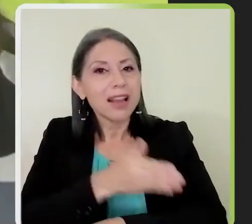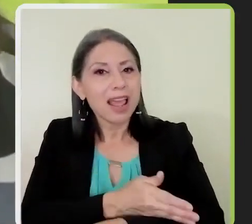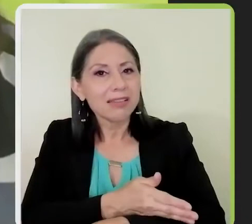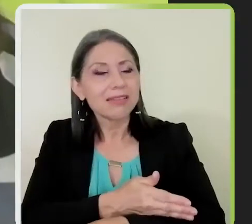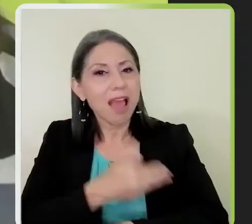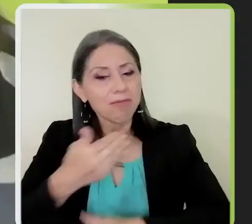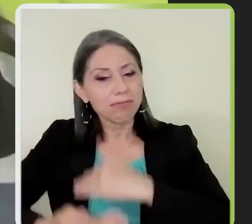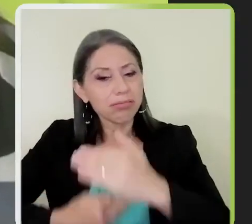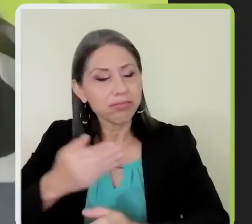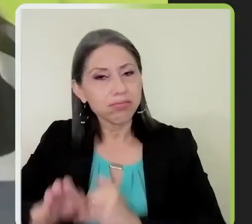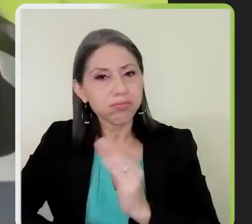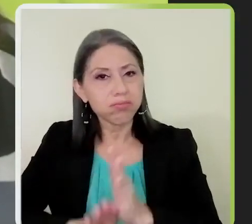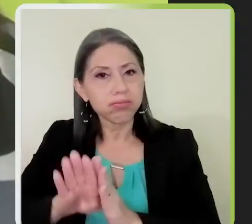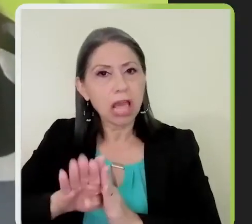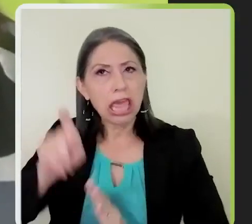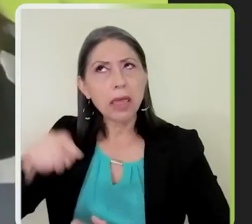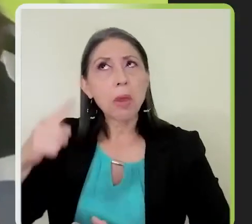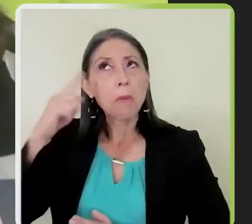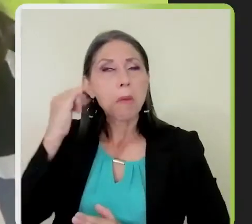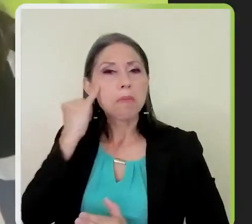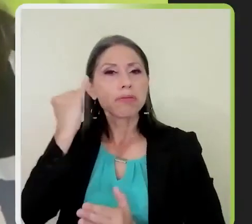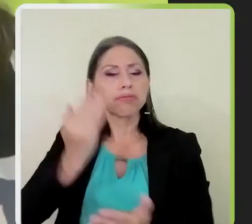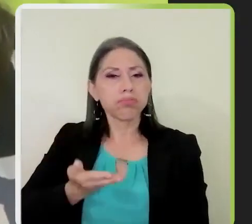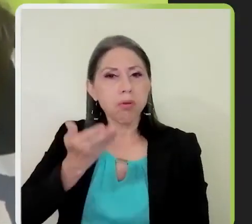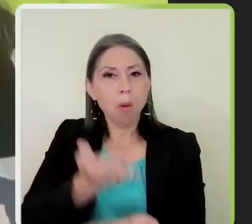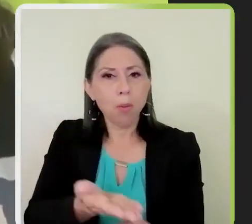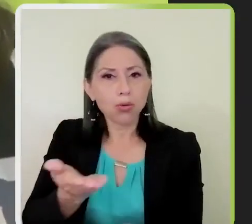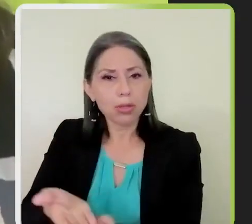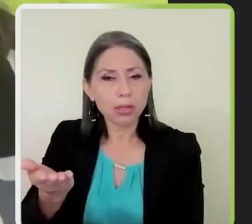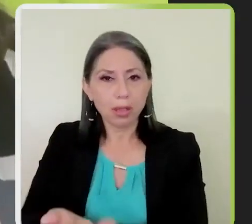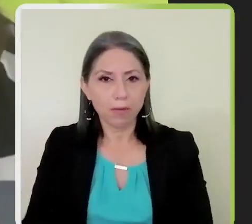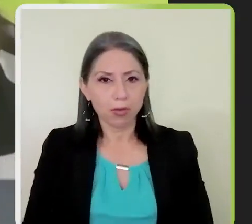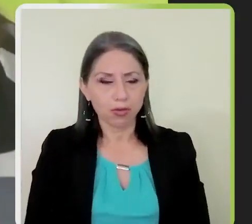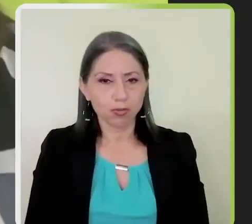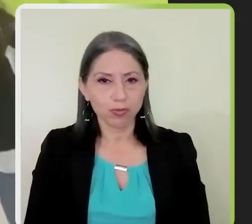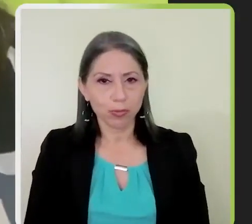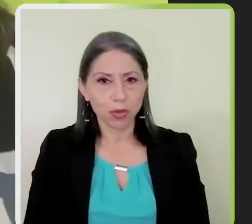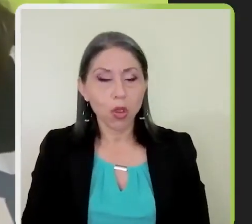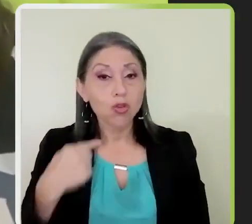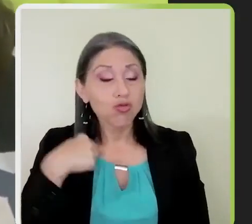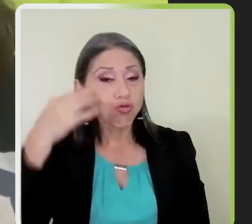hacer ser propositivos. Yo creo que